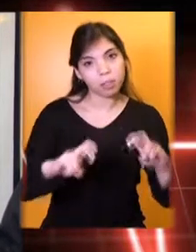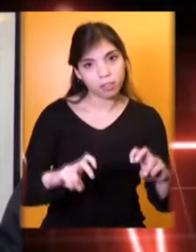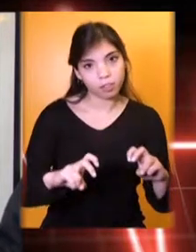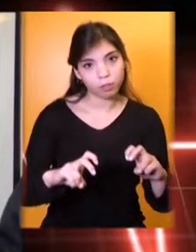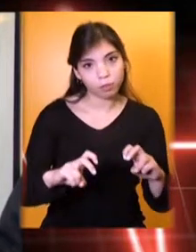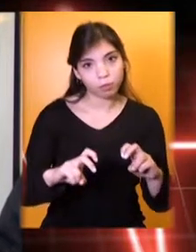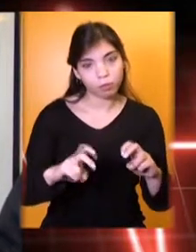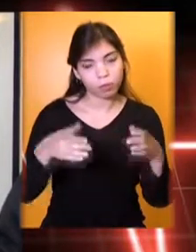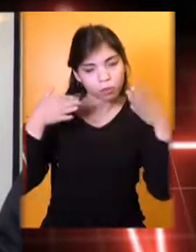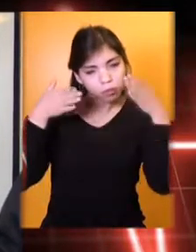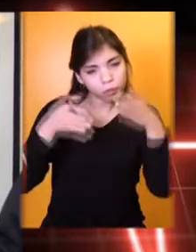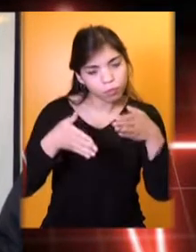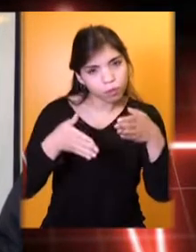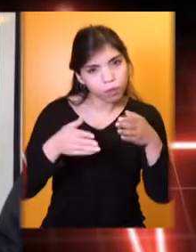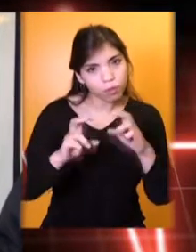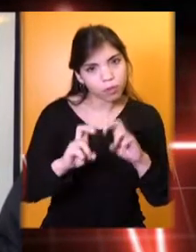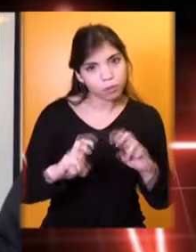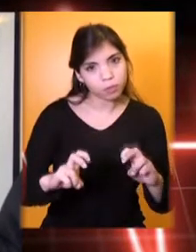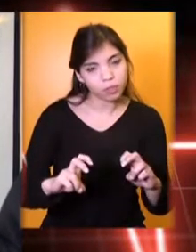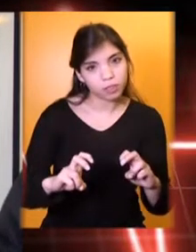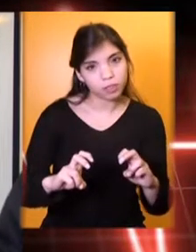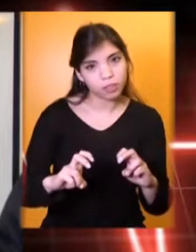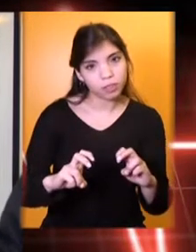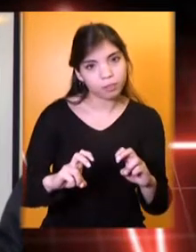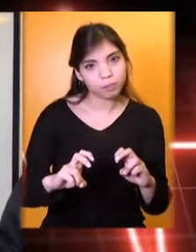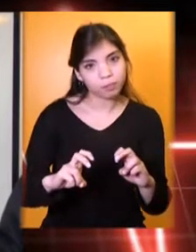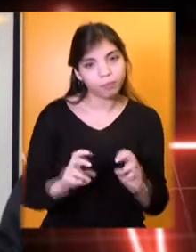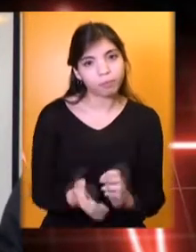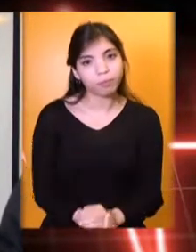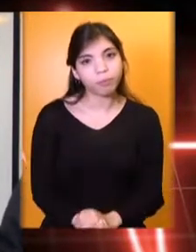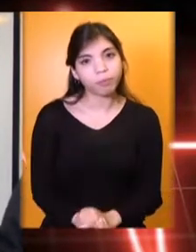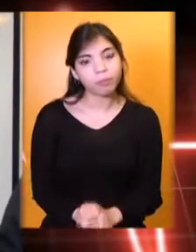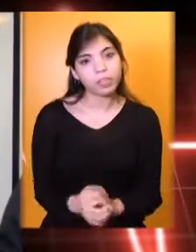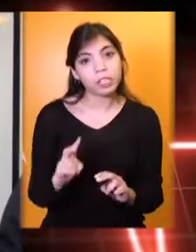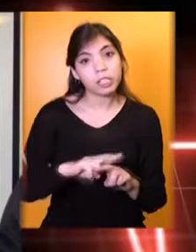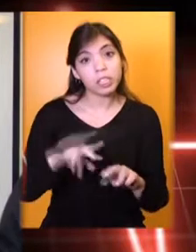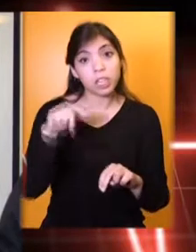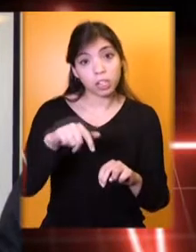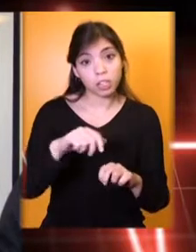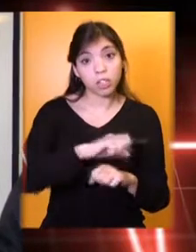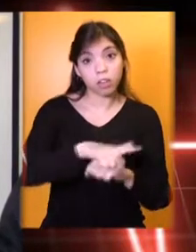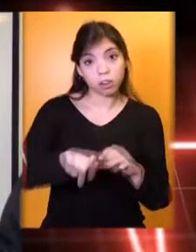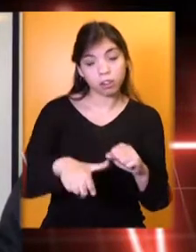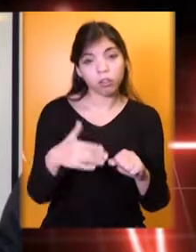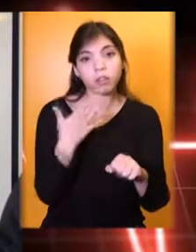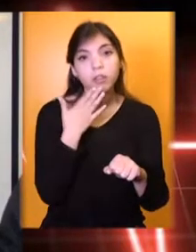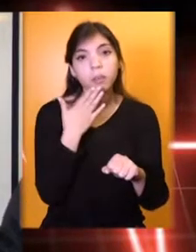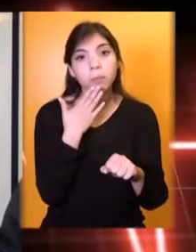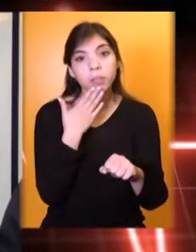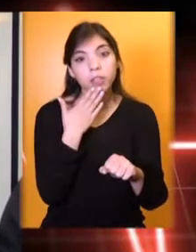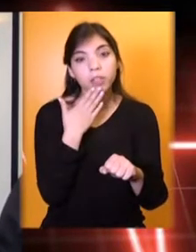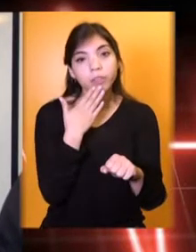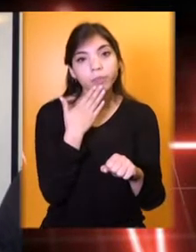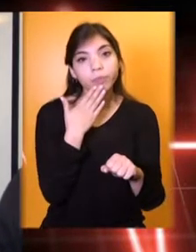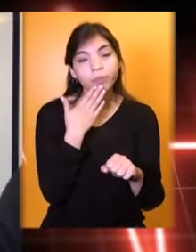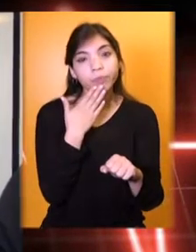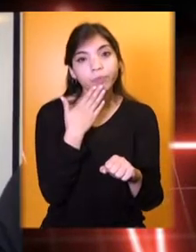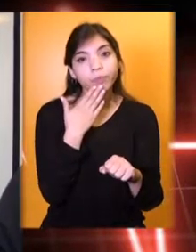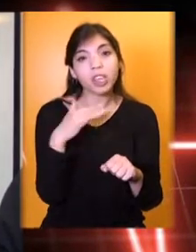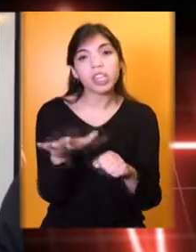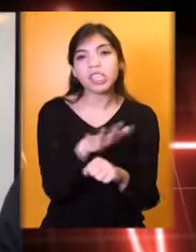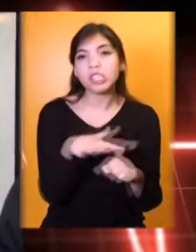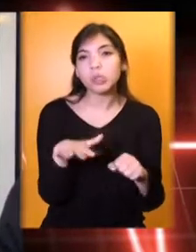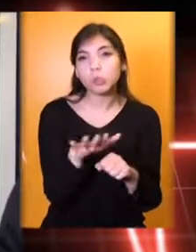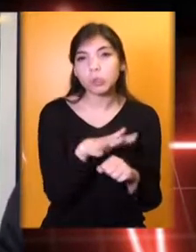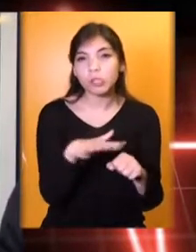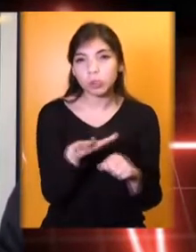Agüero, concentrando las investigaciones, no solamente aquellas que se realizan en esta región, sino que también en algunos, se trata de algunos hechos,